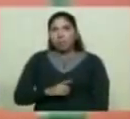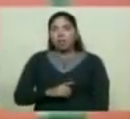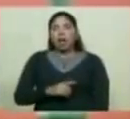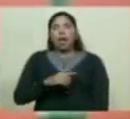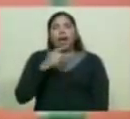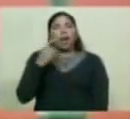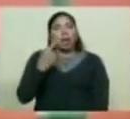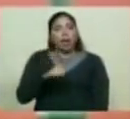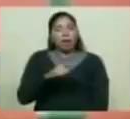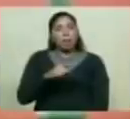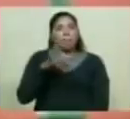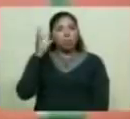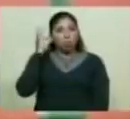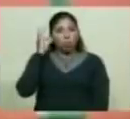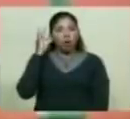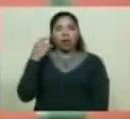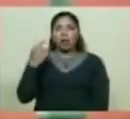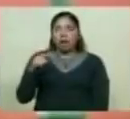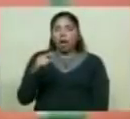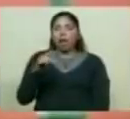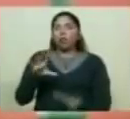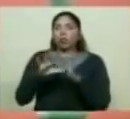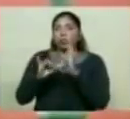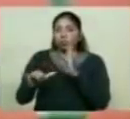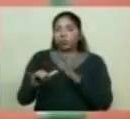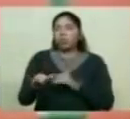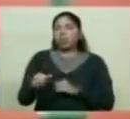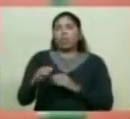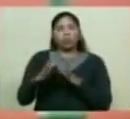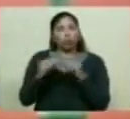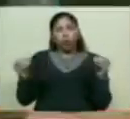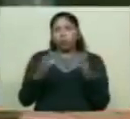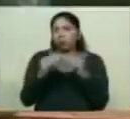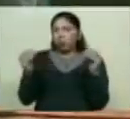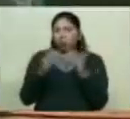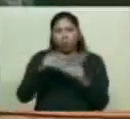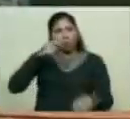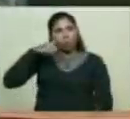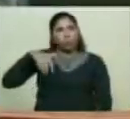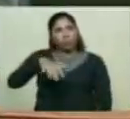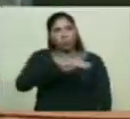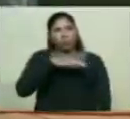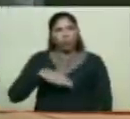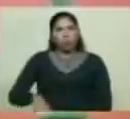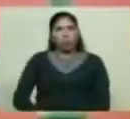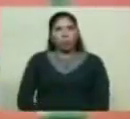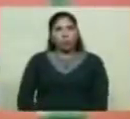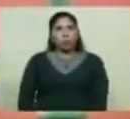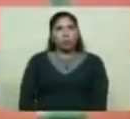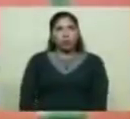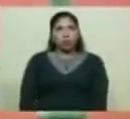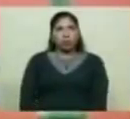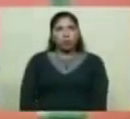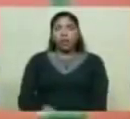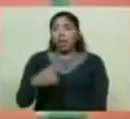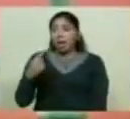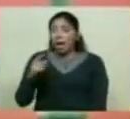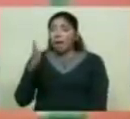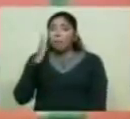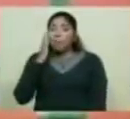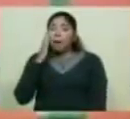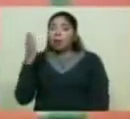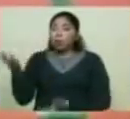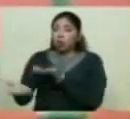las mujeres al pueblo todo el pueblo bolivariano al pueblo de bolívar las madres cocineras que veo por allá